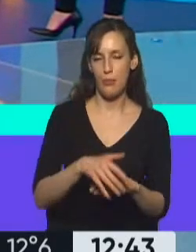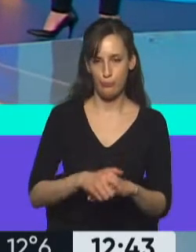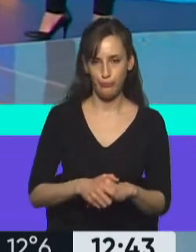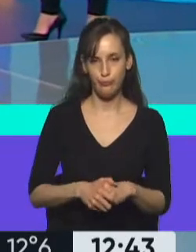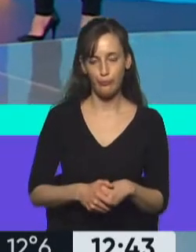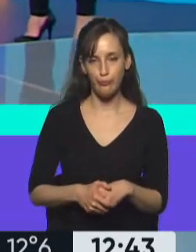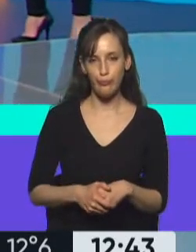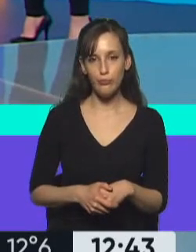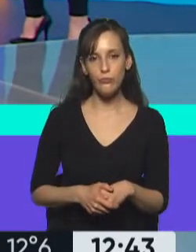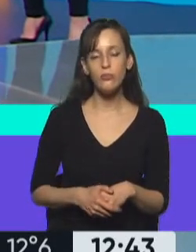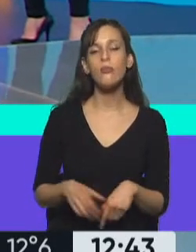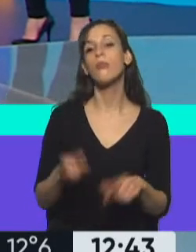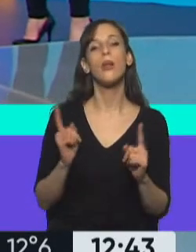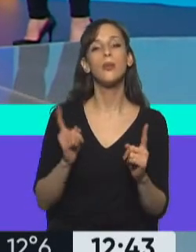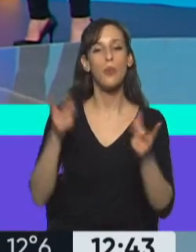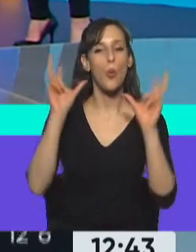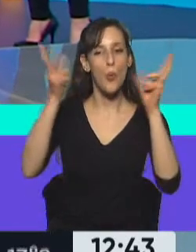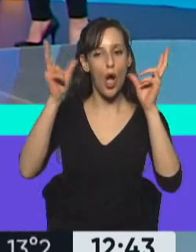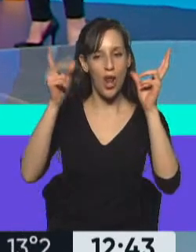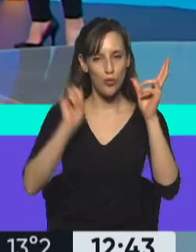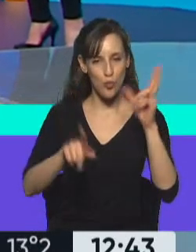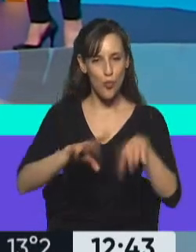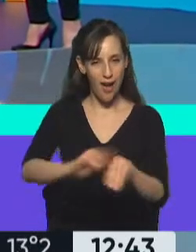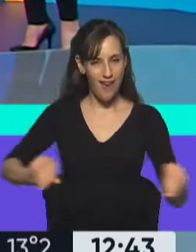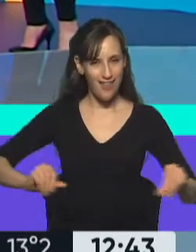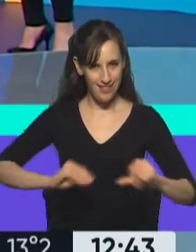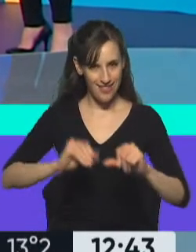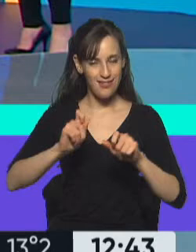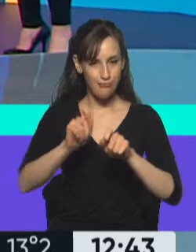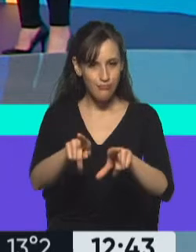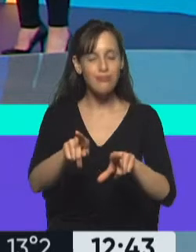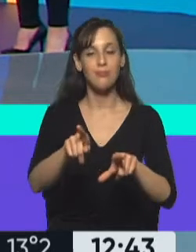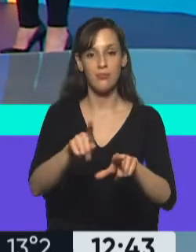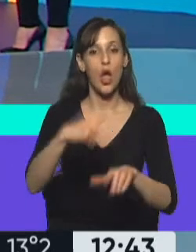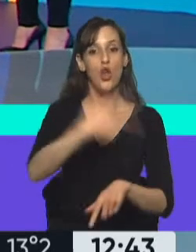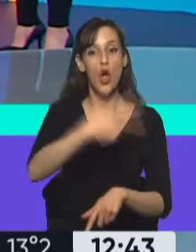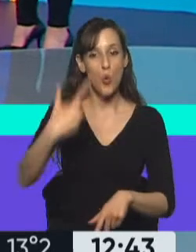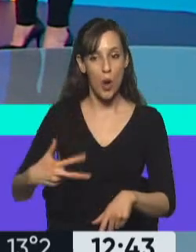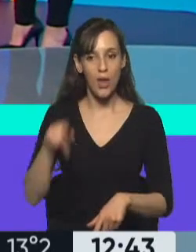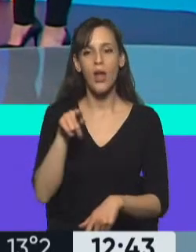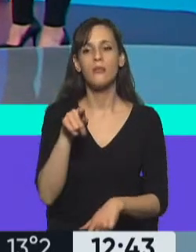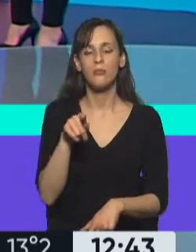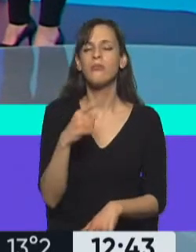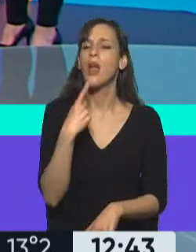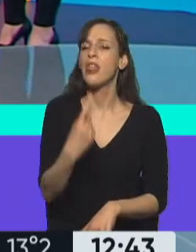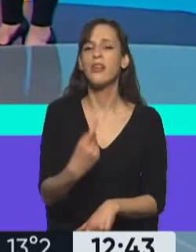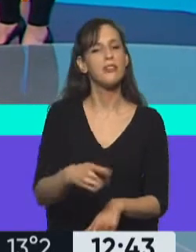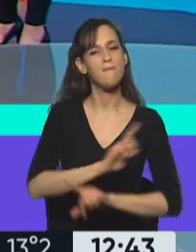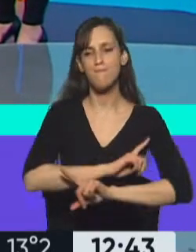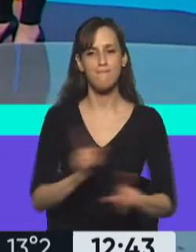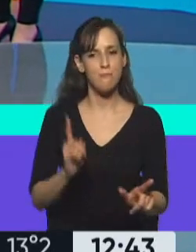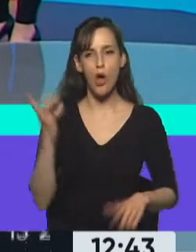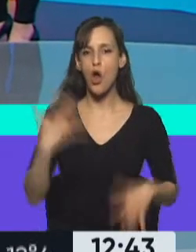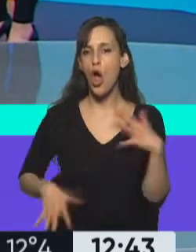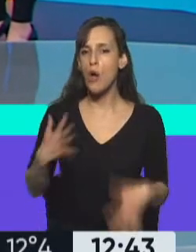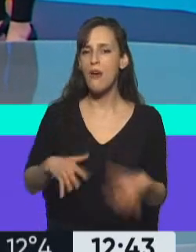chicas de beach volley de Noruega. ¿Qué pasó? El Comité Olímpico las sancionó. ¿Por qué? Porque no usaron el uniforme que